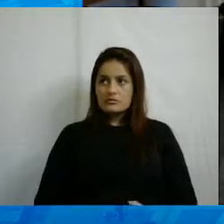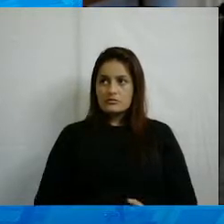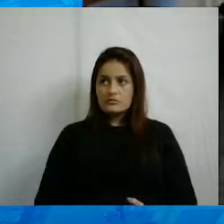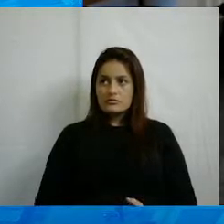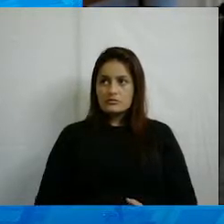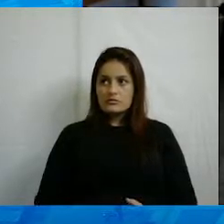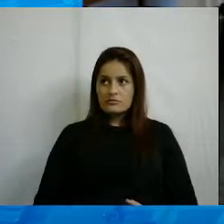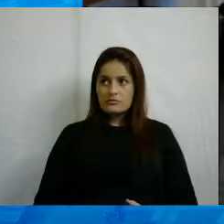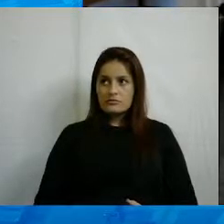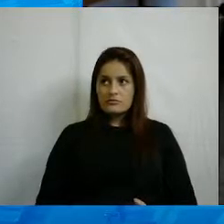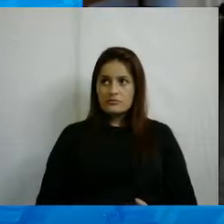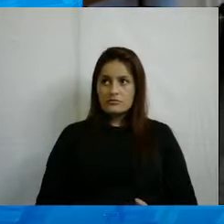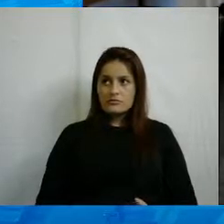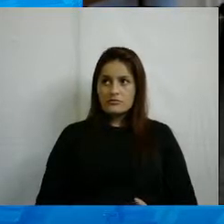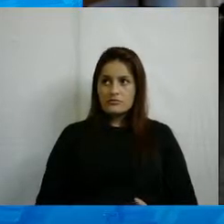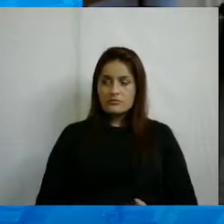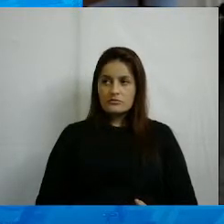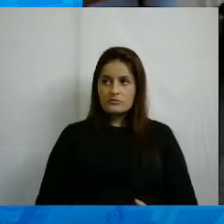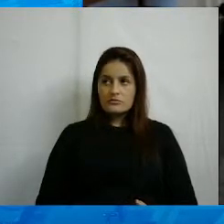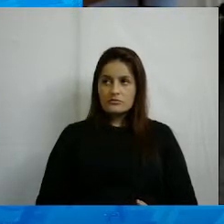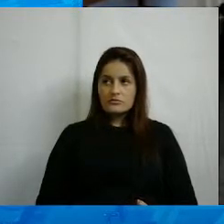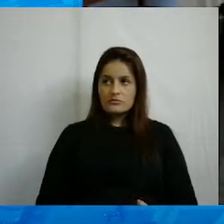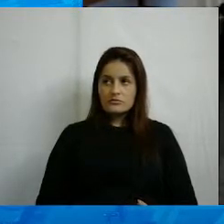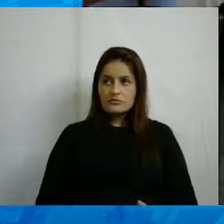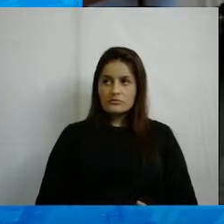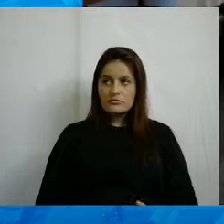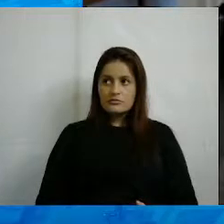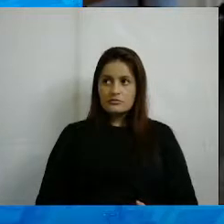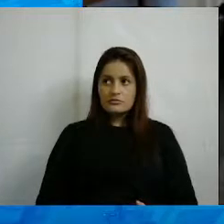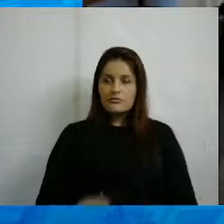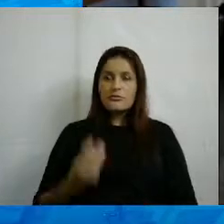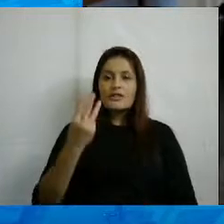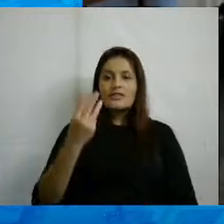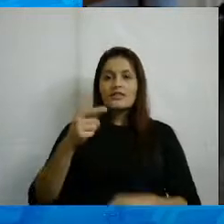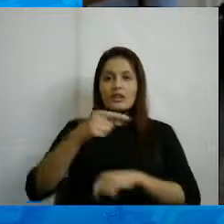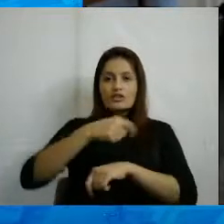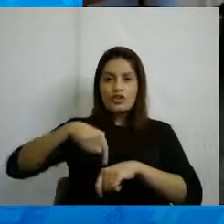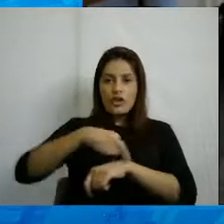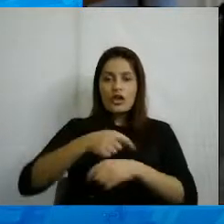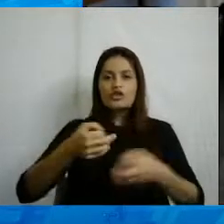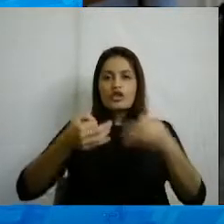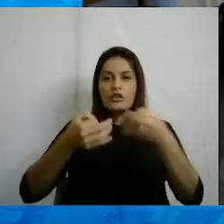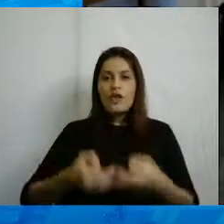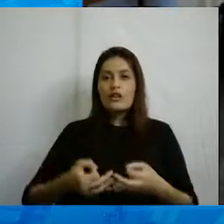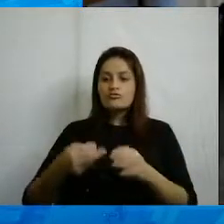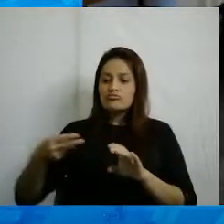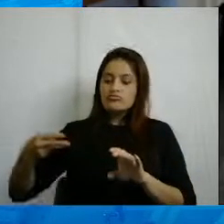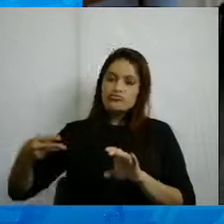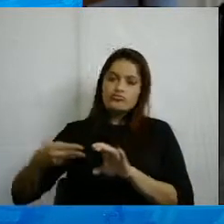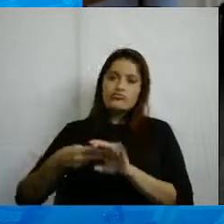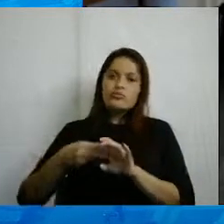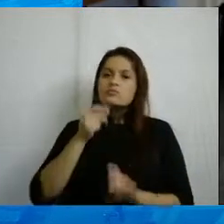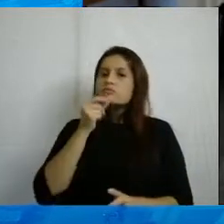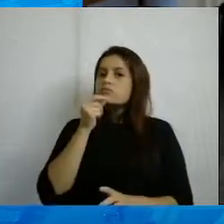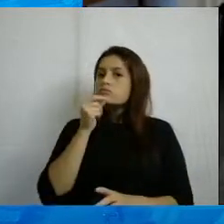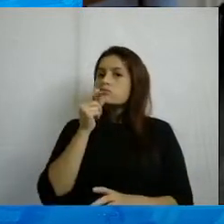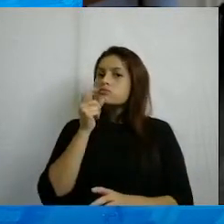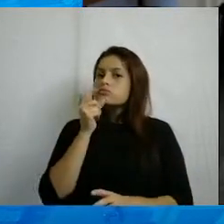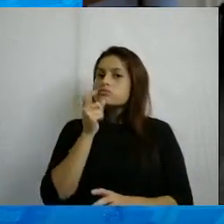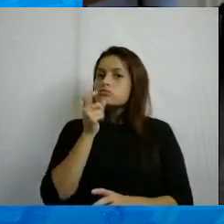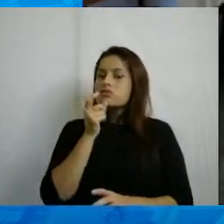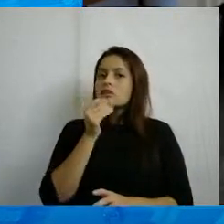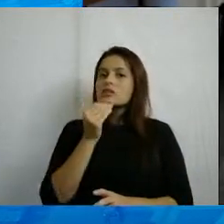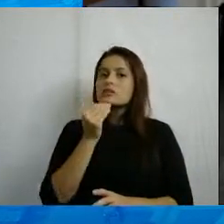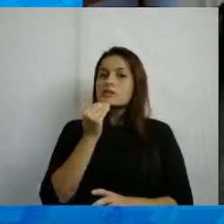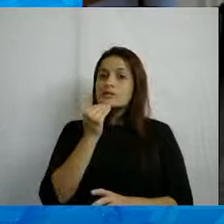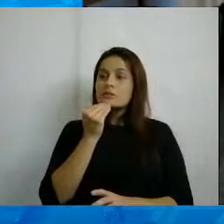red que va a estar dedicada, que son estos dos puntos, se demora 3 horas en cargarse el vehículo y también tiene la opción de una carga domiciliaria, que